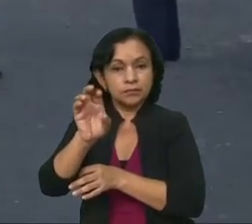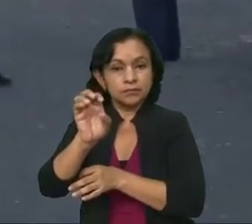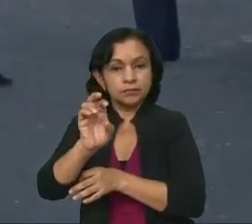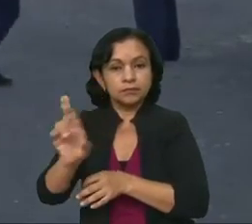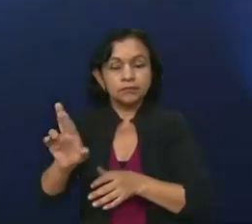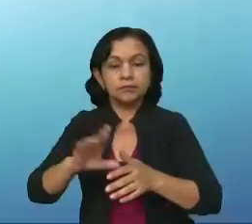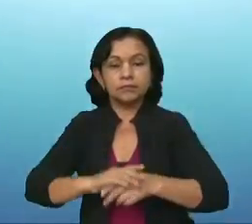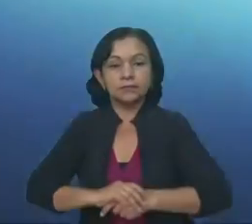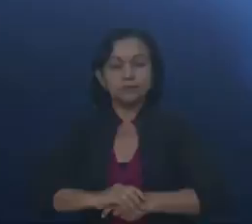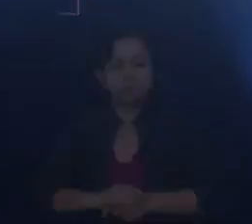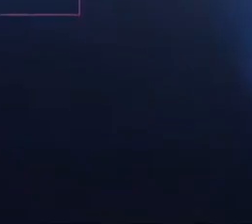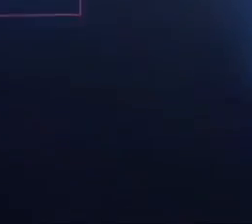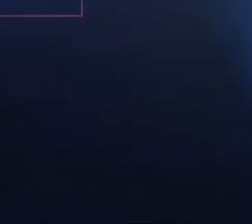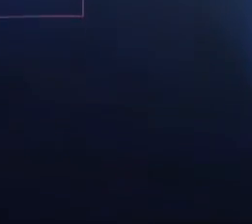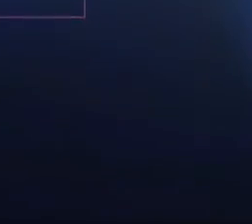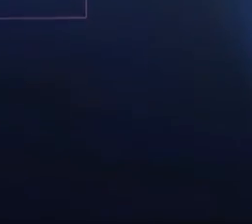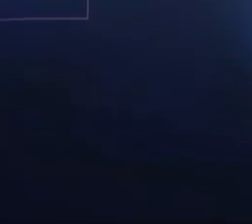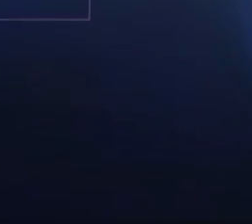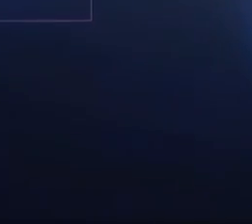Marcia.